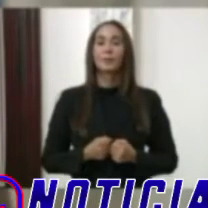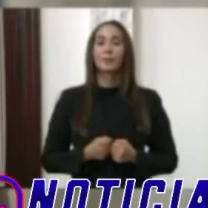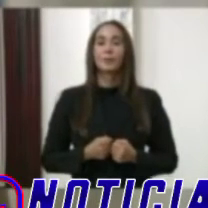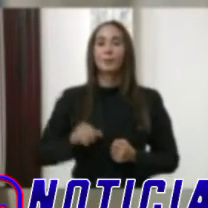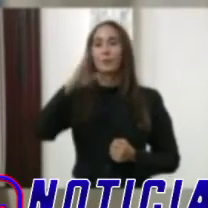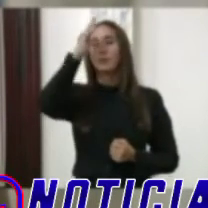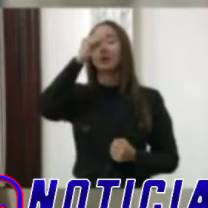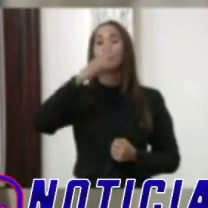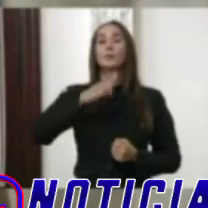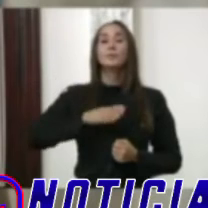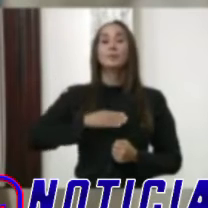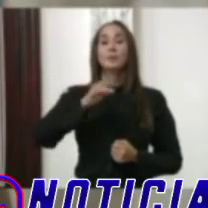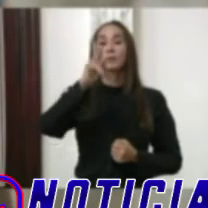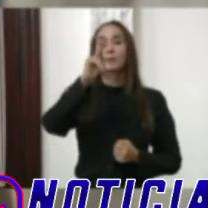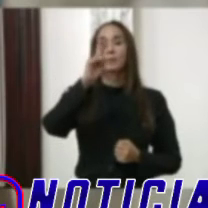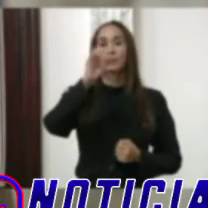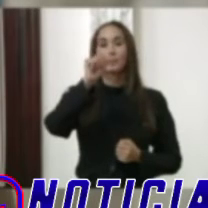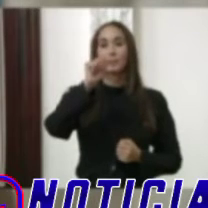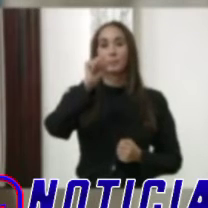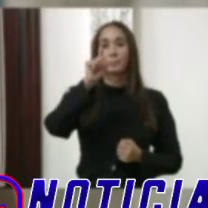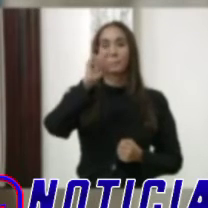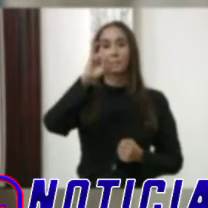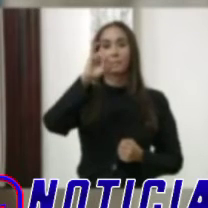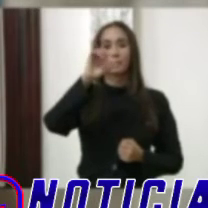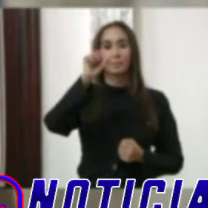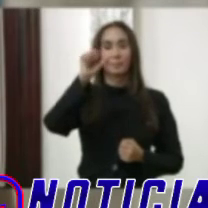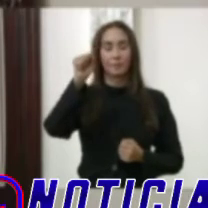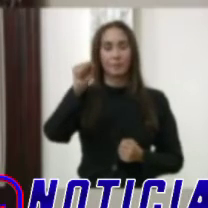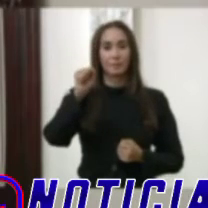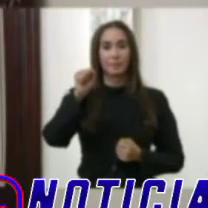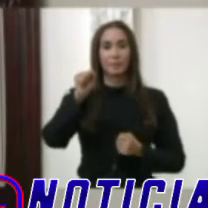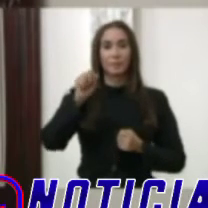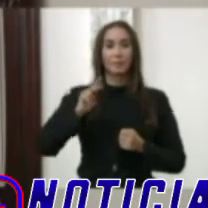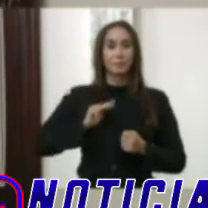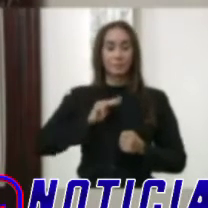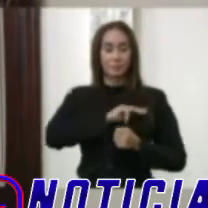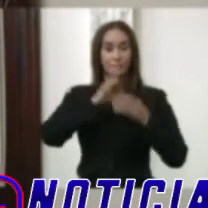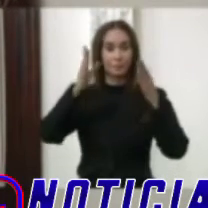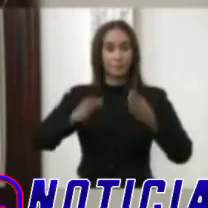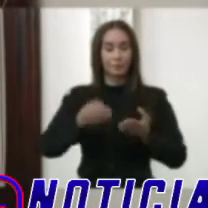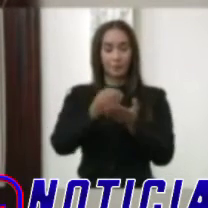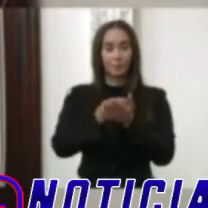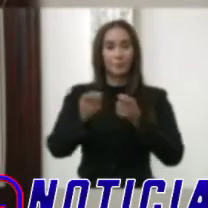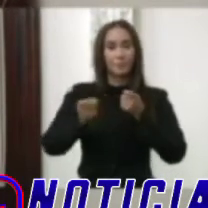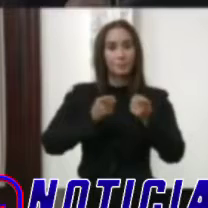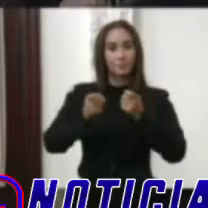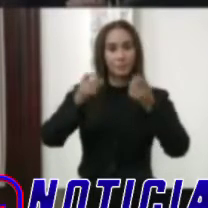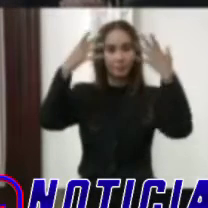Señor José Ignacio Paliza, ministro administrativo de la Presidencia.